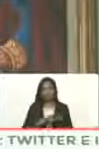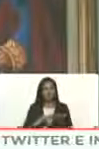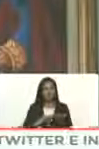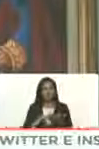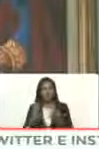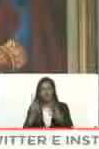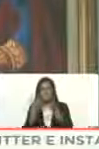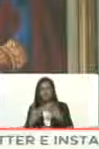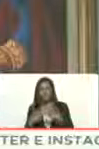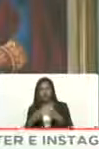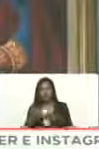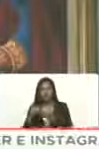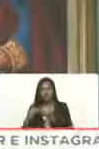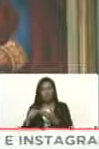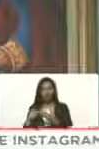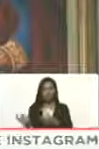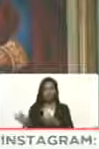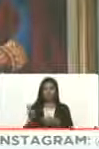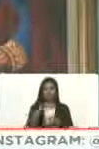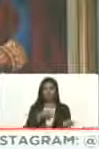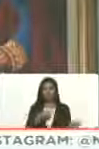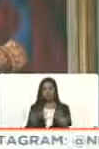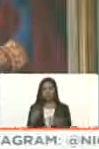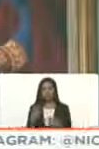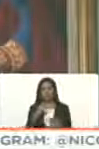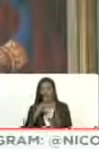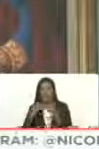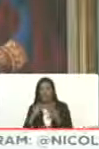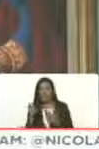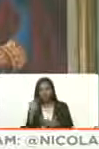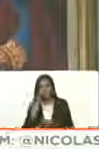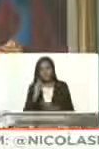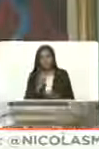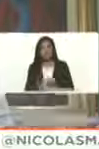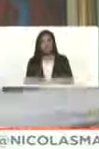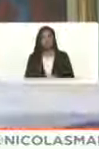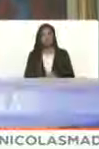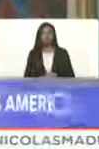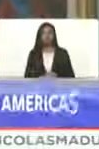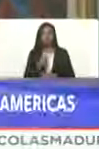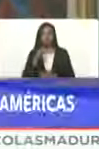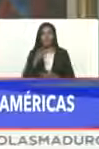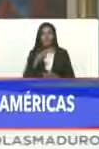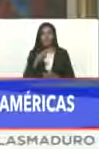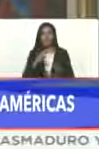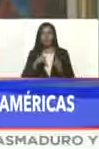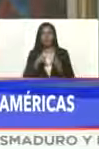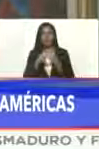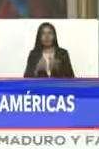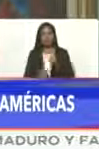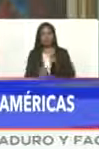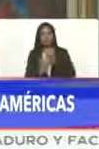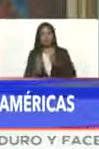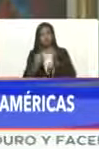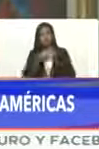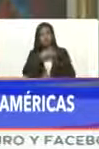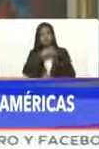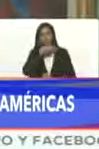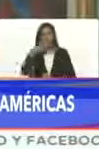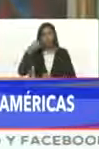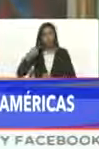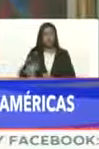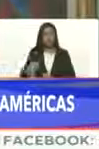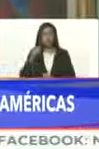producción de los equipos que haya que traer en el exterior, de las alianzas que haya que seguir fortaleciendo con Rusia,